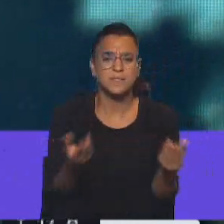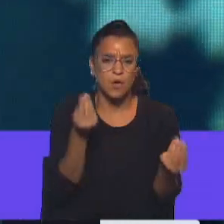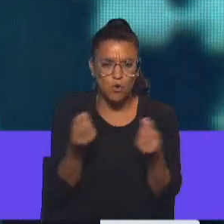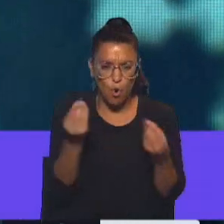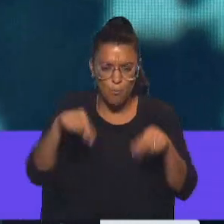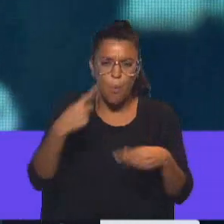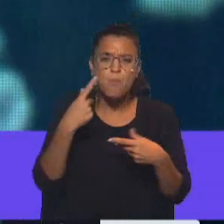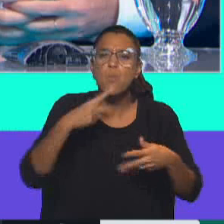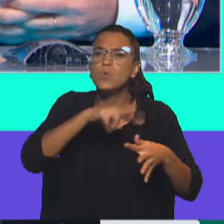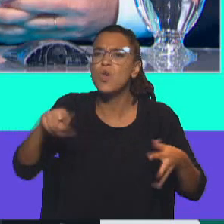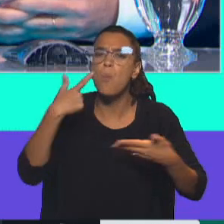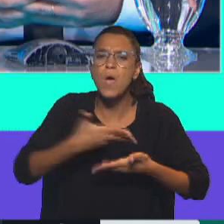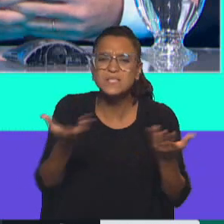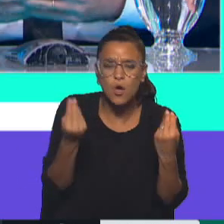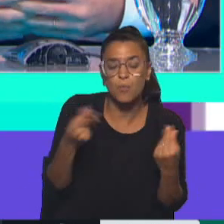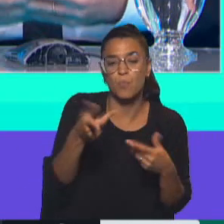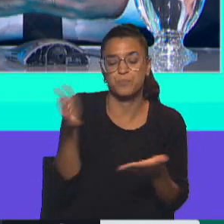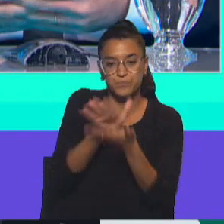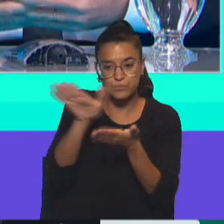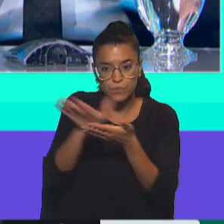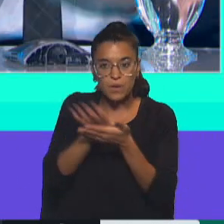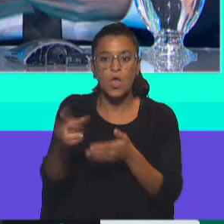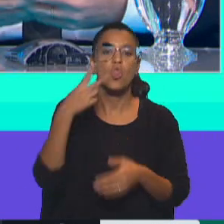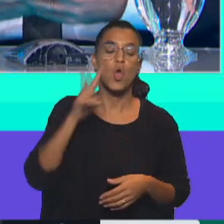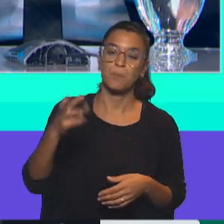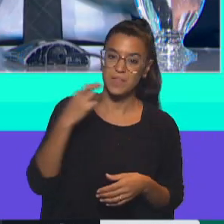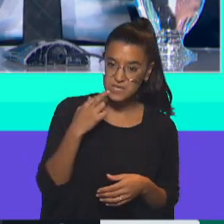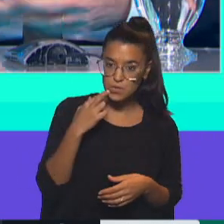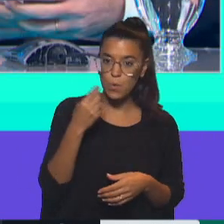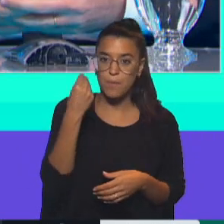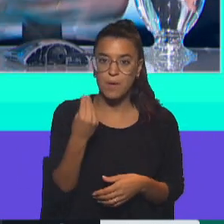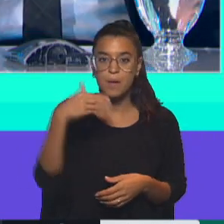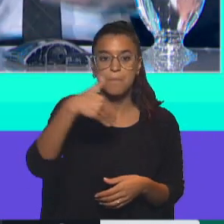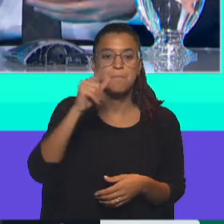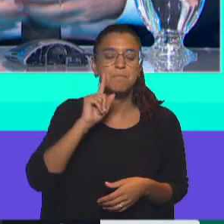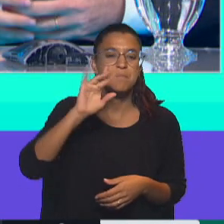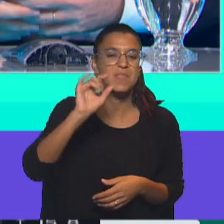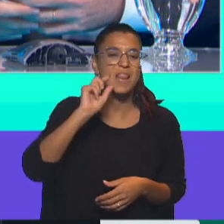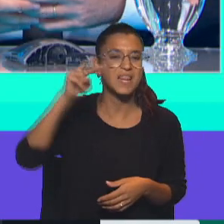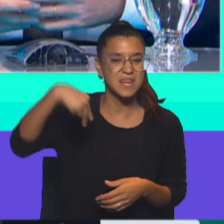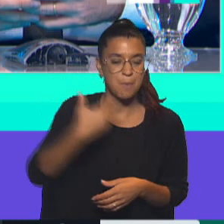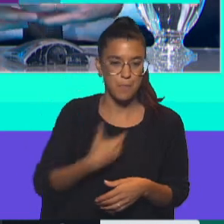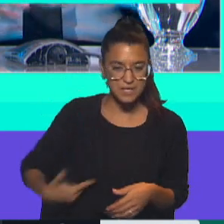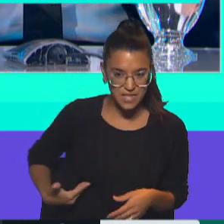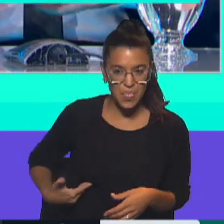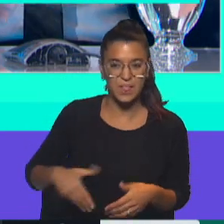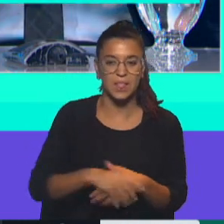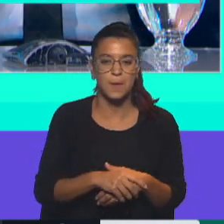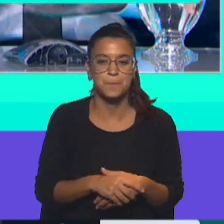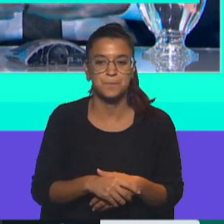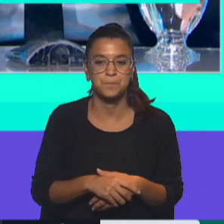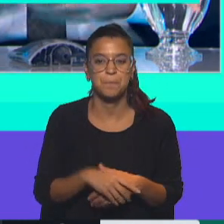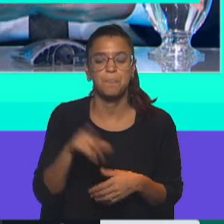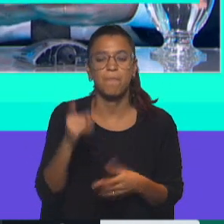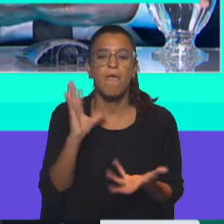en este museo? Bueno, este museo fue reinaugurado en 2019 por Marcelo Mindlin, que es el presidente, y